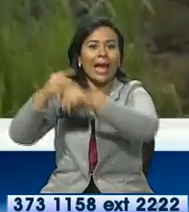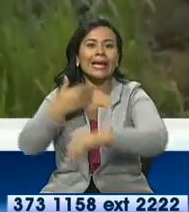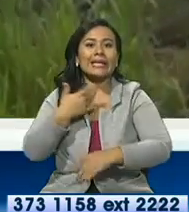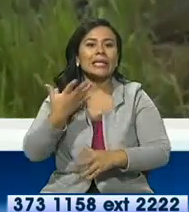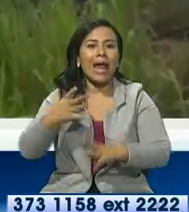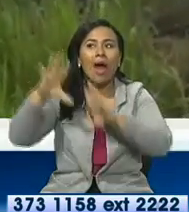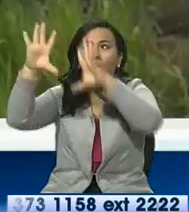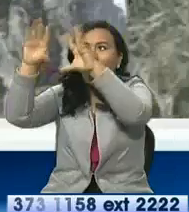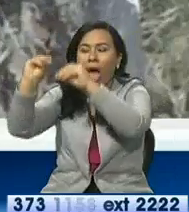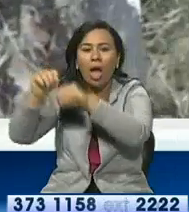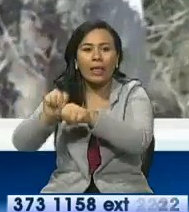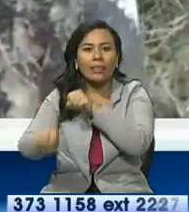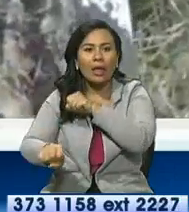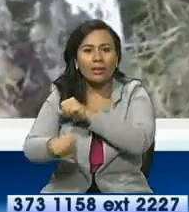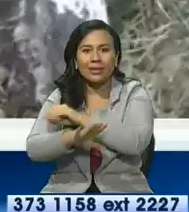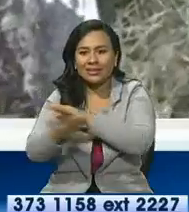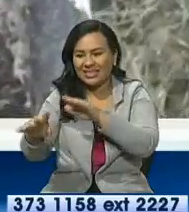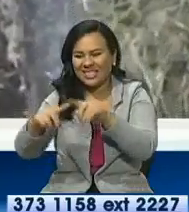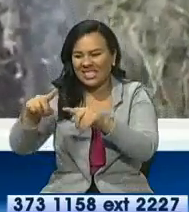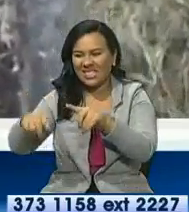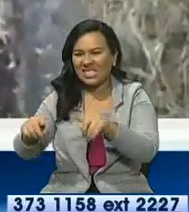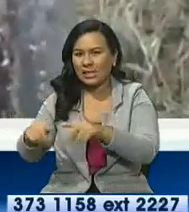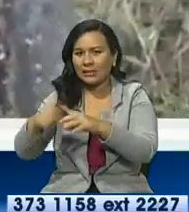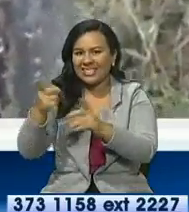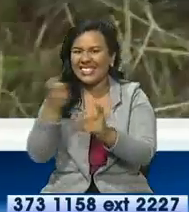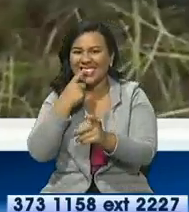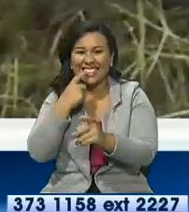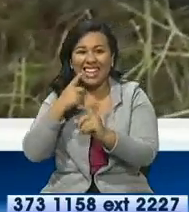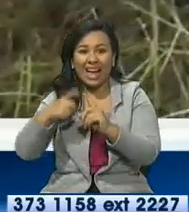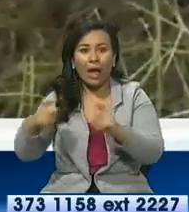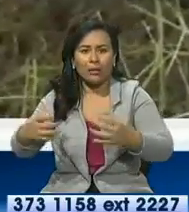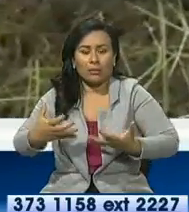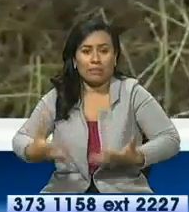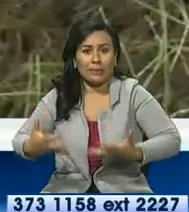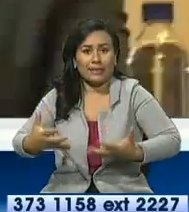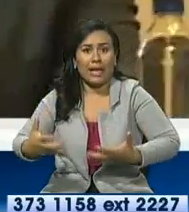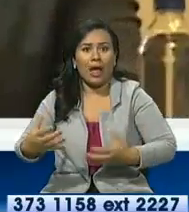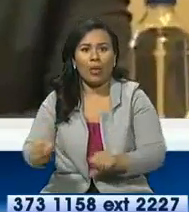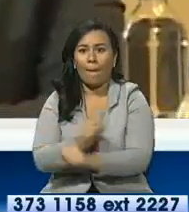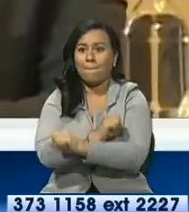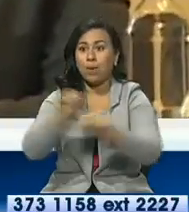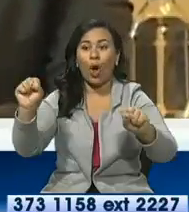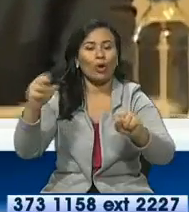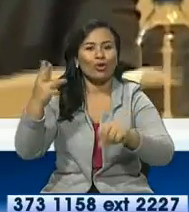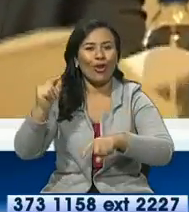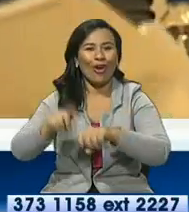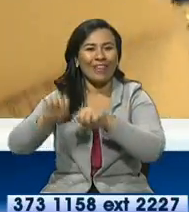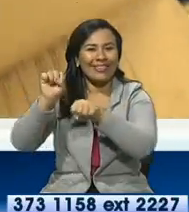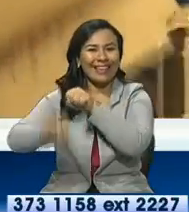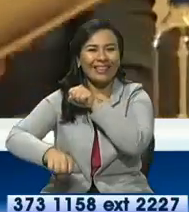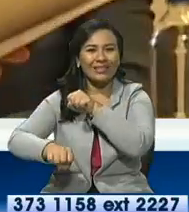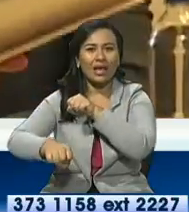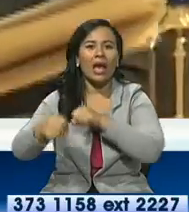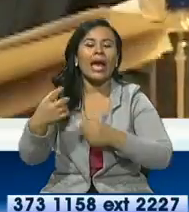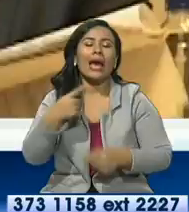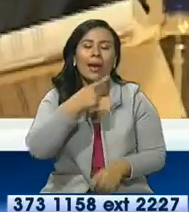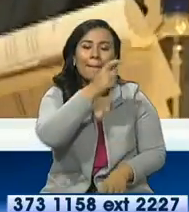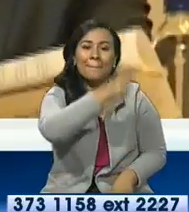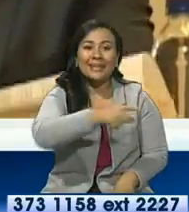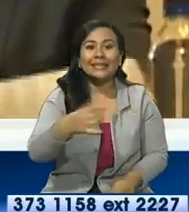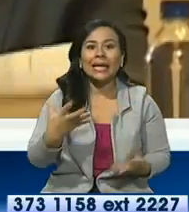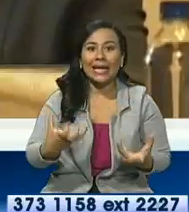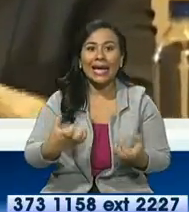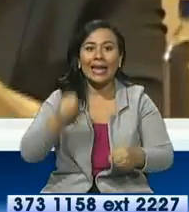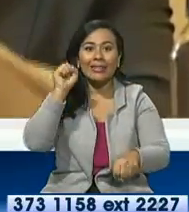a las bases, pero en algo fallaron. Los fierros y los cables soportaron la explosión. Buscaron afectar instalaciones estratégicas del Estado,